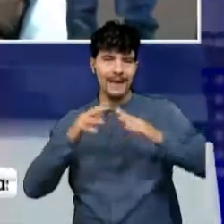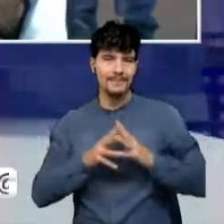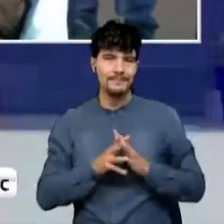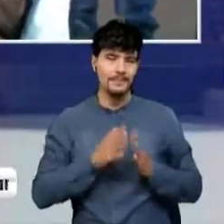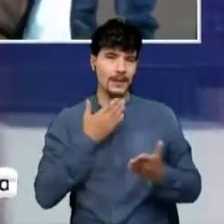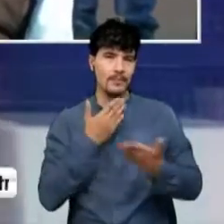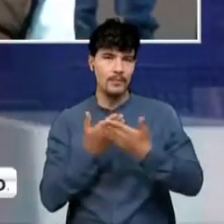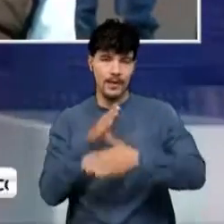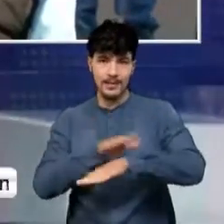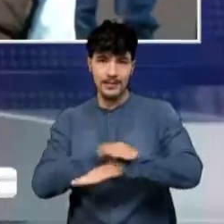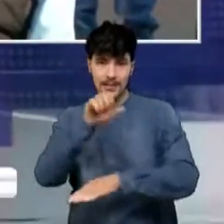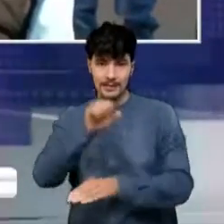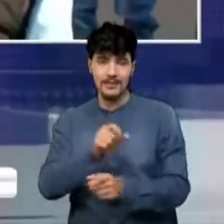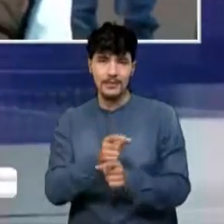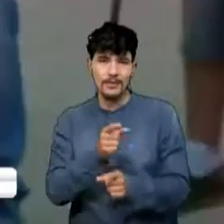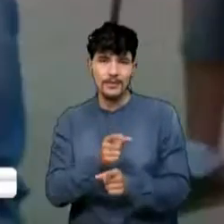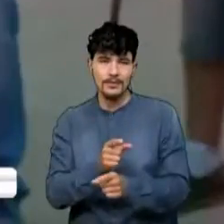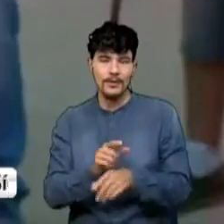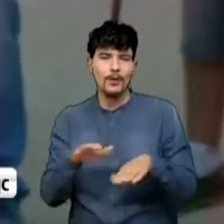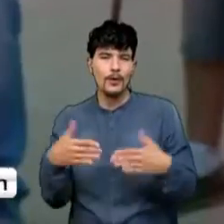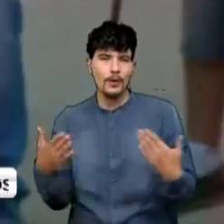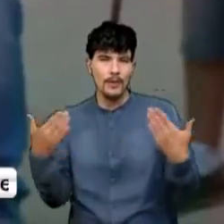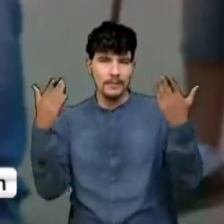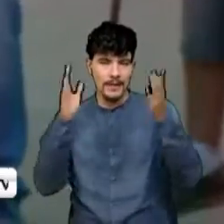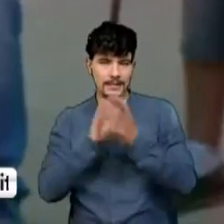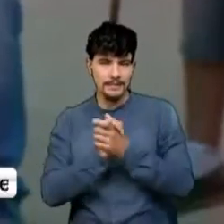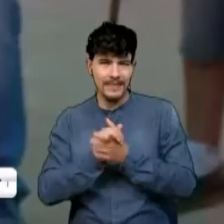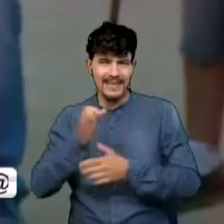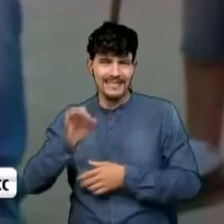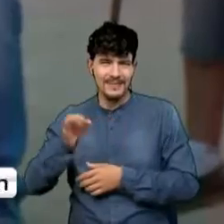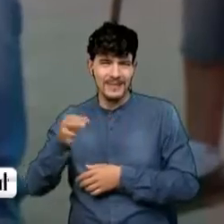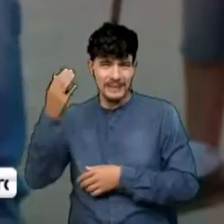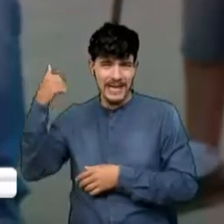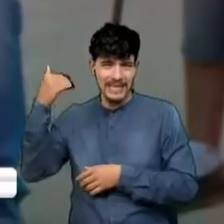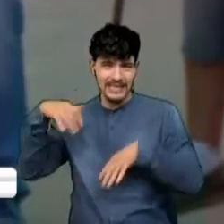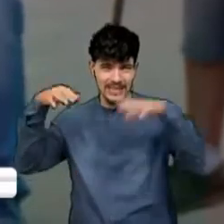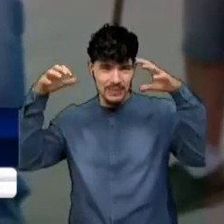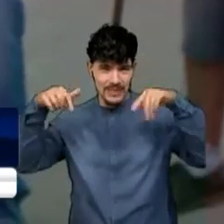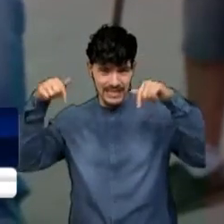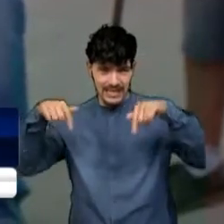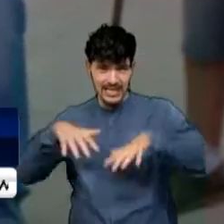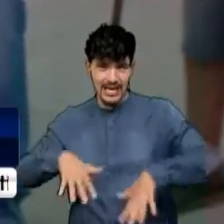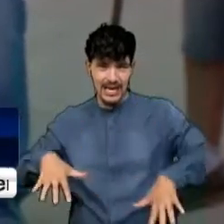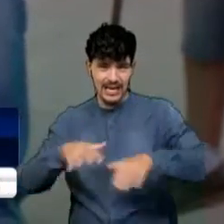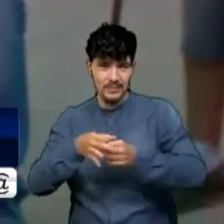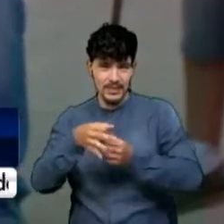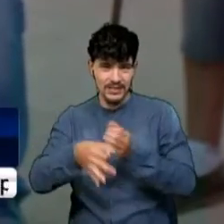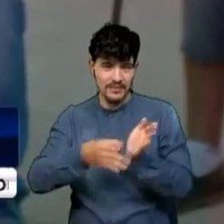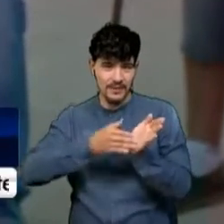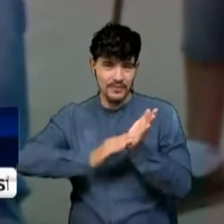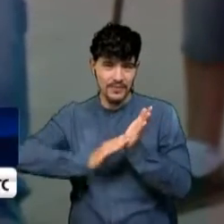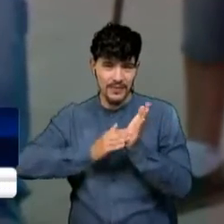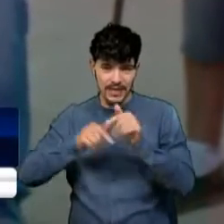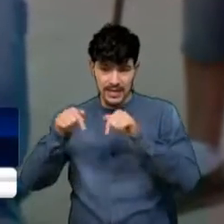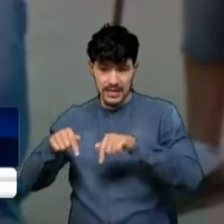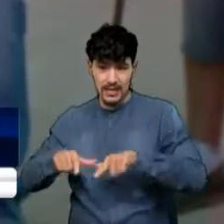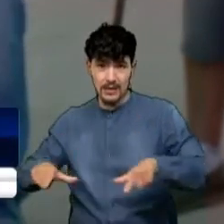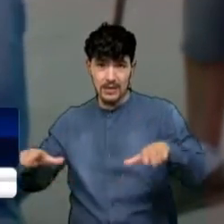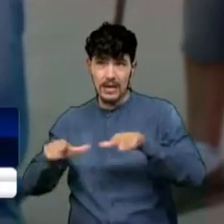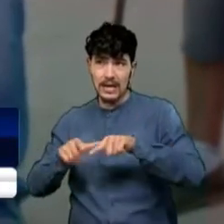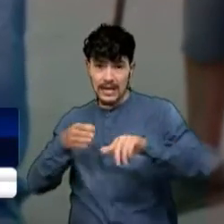Buenas tardes. Pues, ¿cómo les parece que cada vez que llovía en este sector aquí en Florida Blanca, la entrada